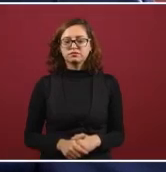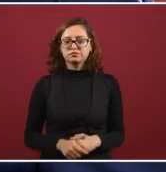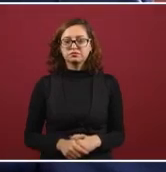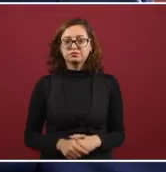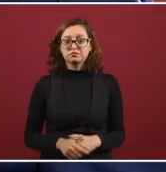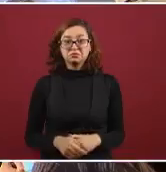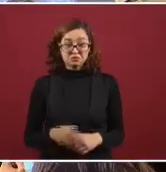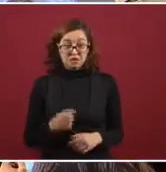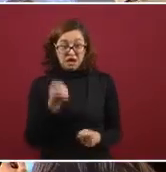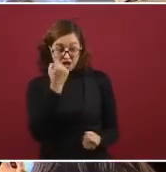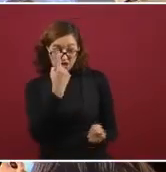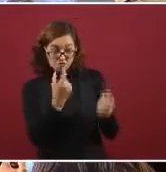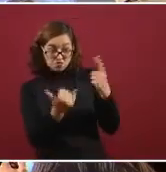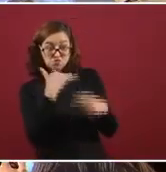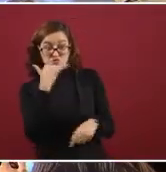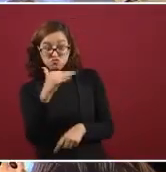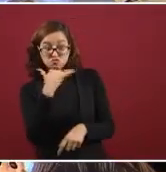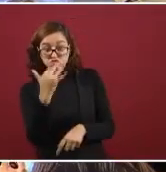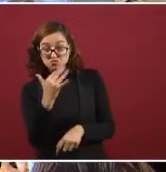impunidad.